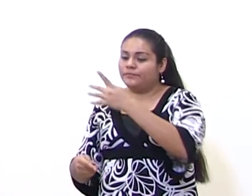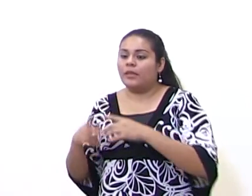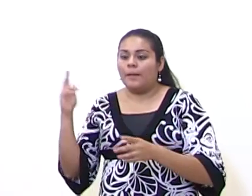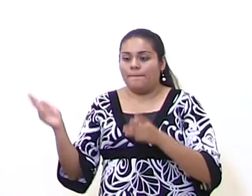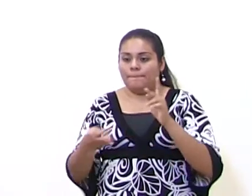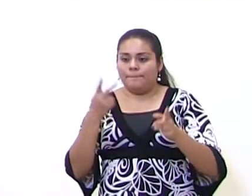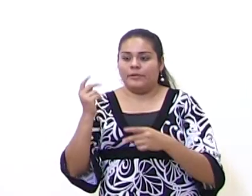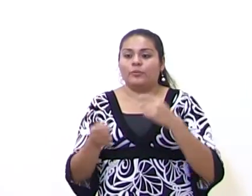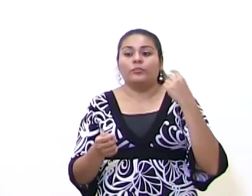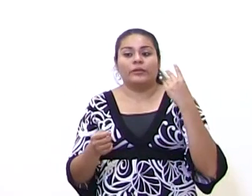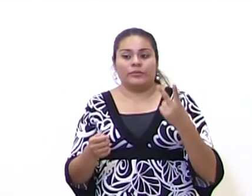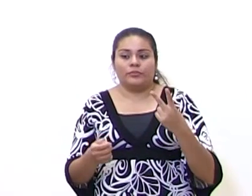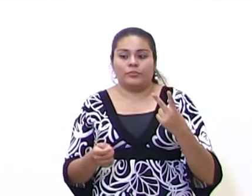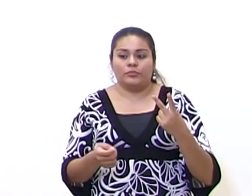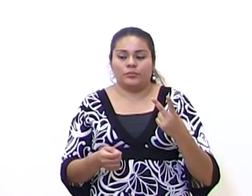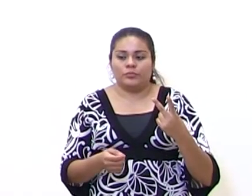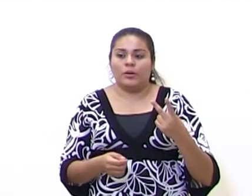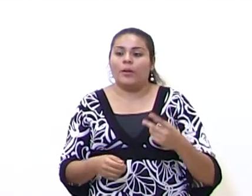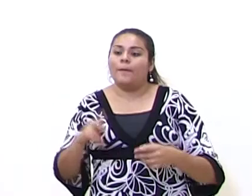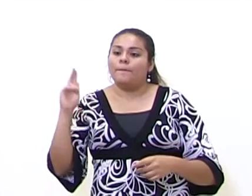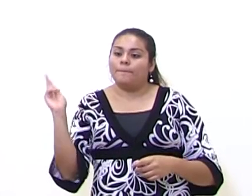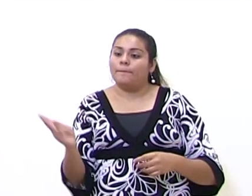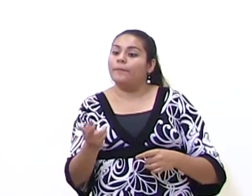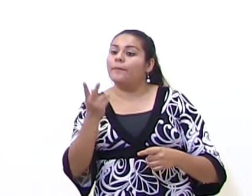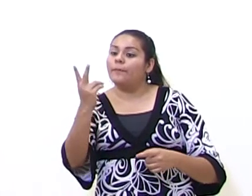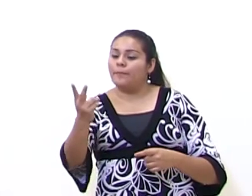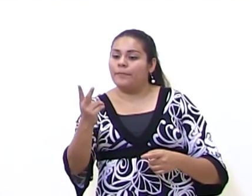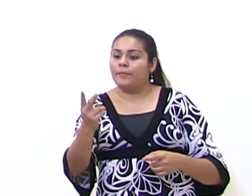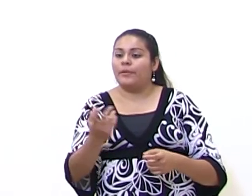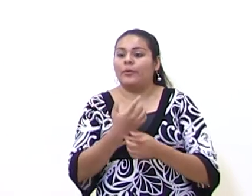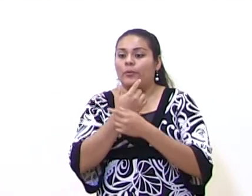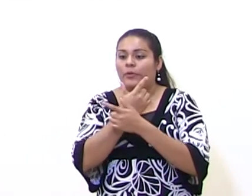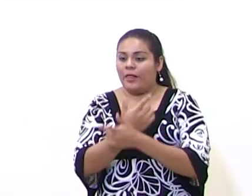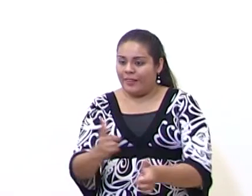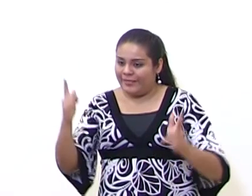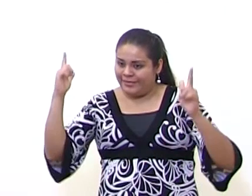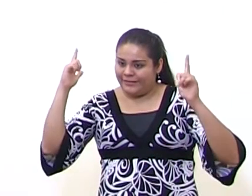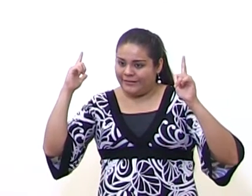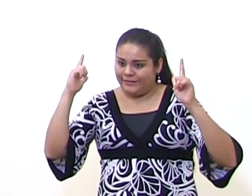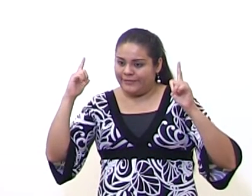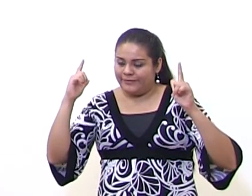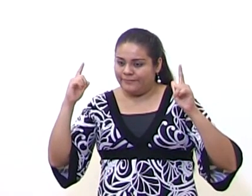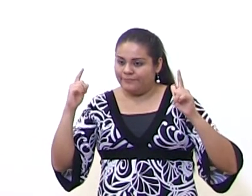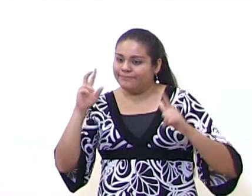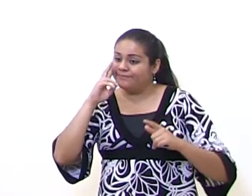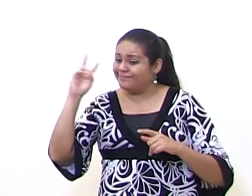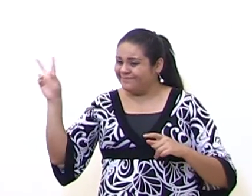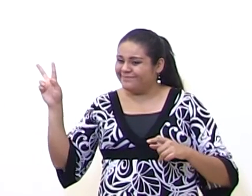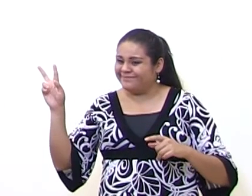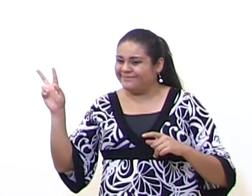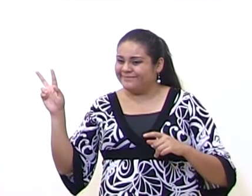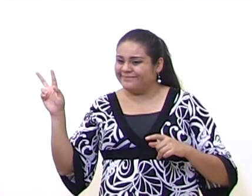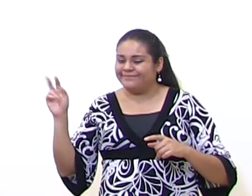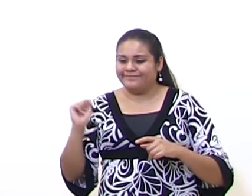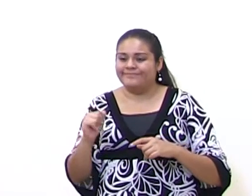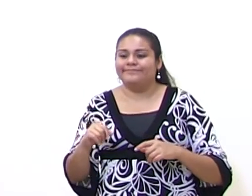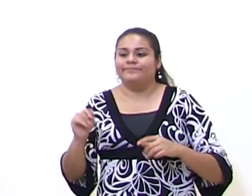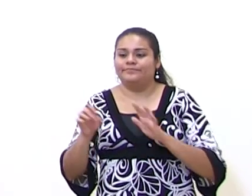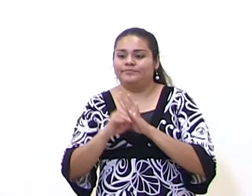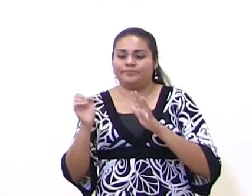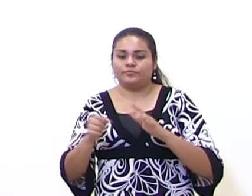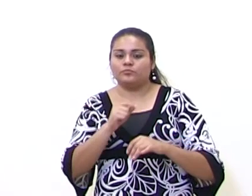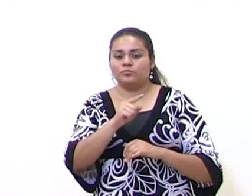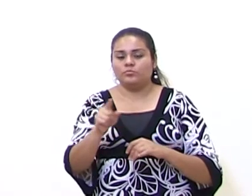y preguntas cerradas. Y que aquí lo observan. Preguntas abiertas en donde tú le permites a